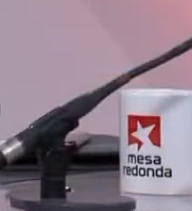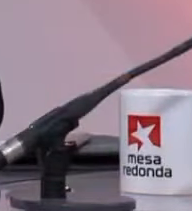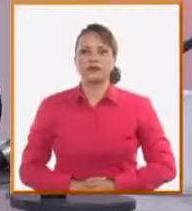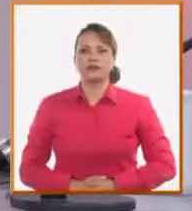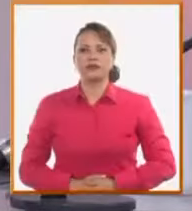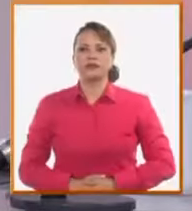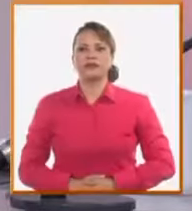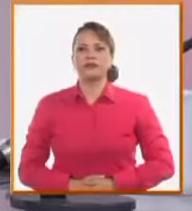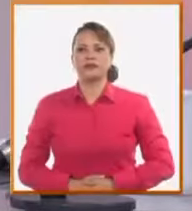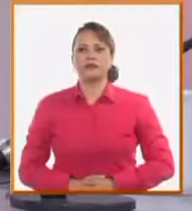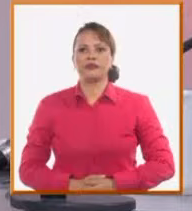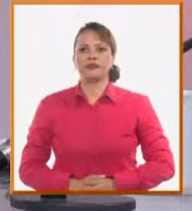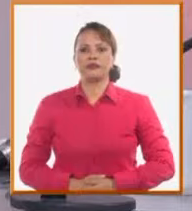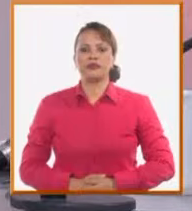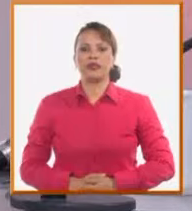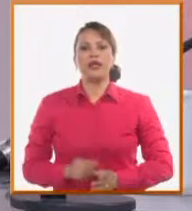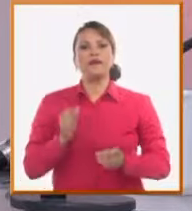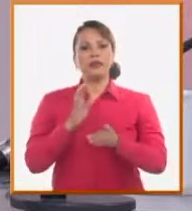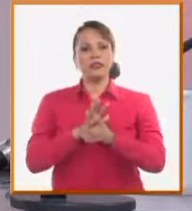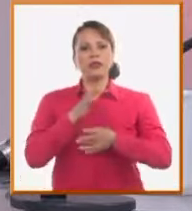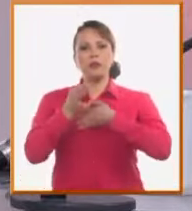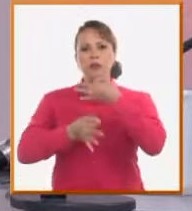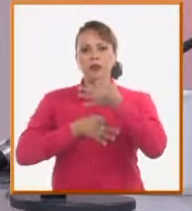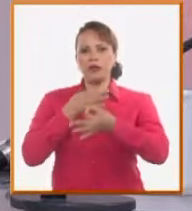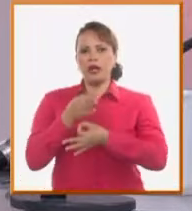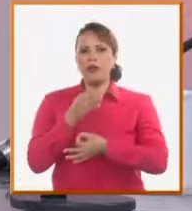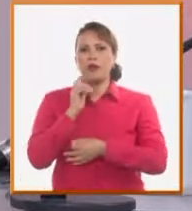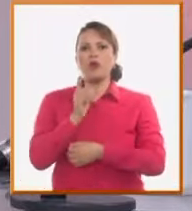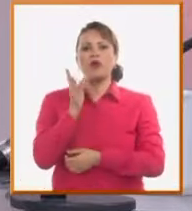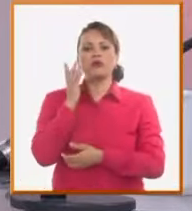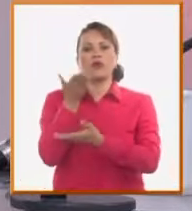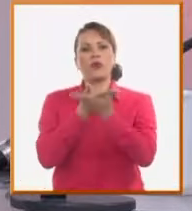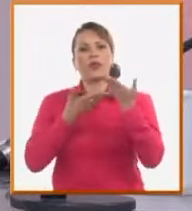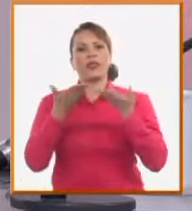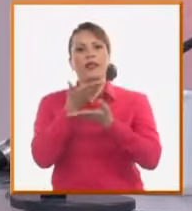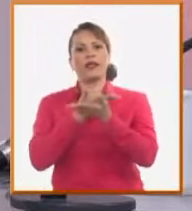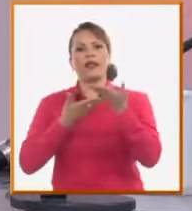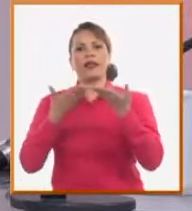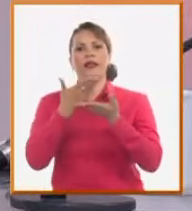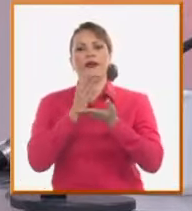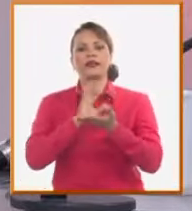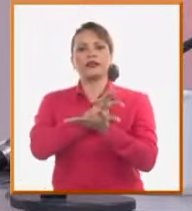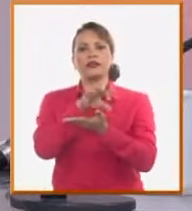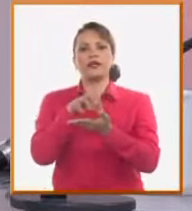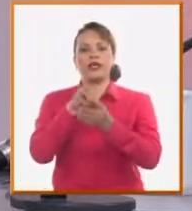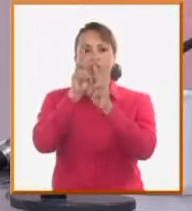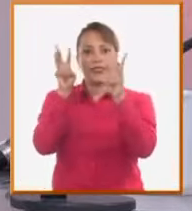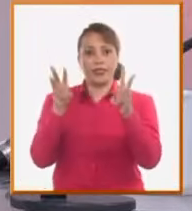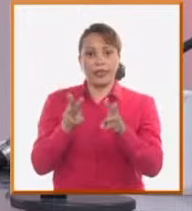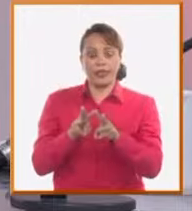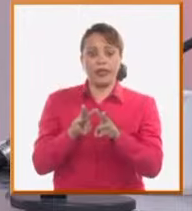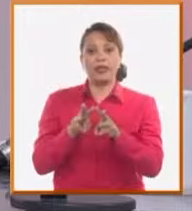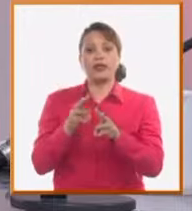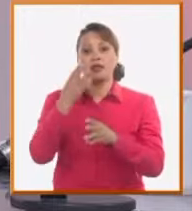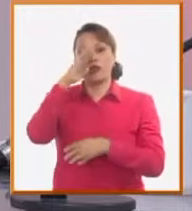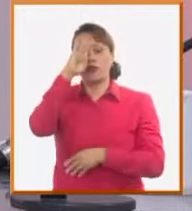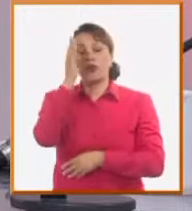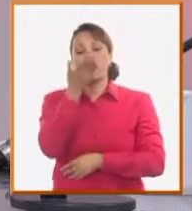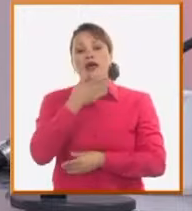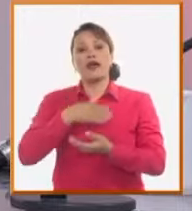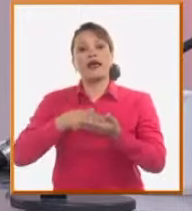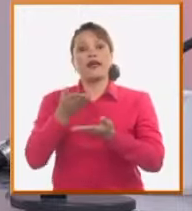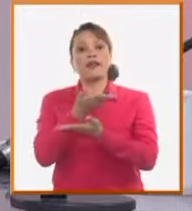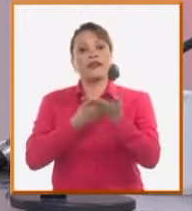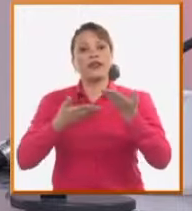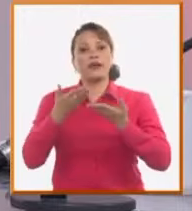Bueno, como decíamos en nuestra introducción, hoy hubo un interesante foro debate en el sitio web Cuba Debate sobre el tema de los